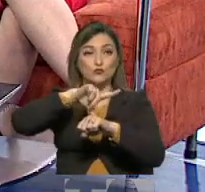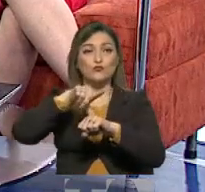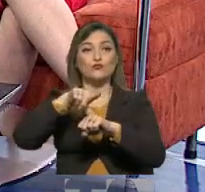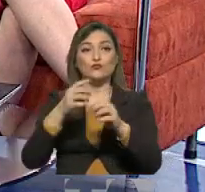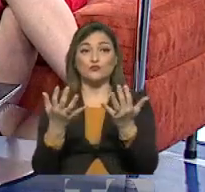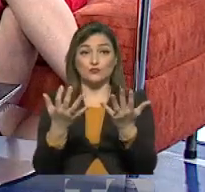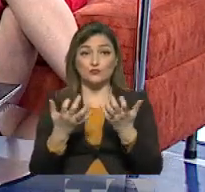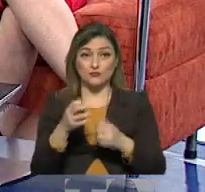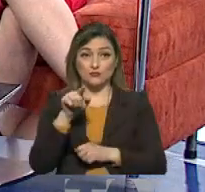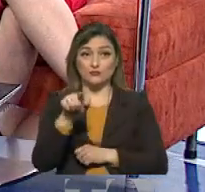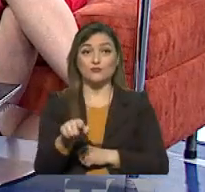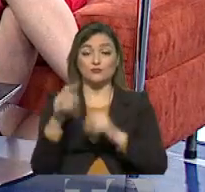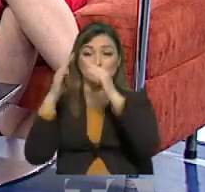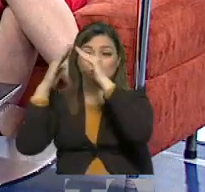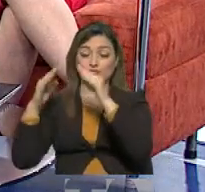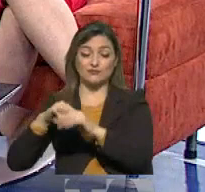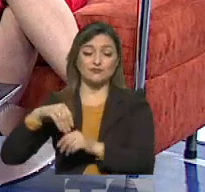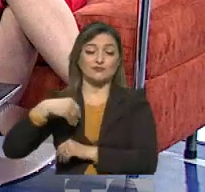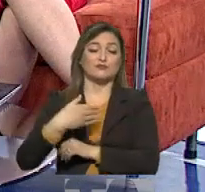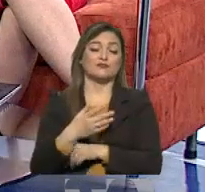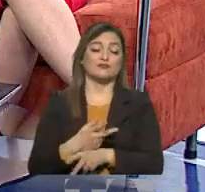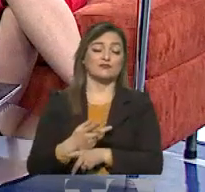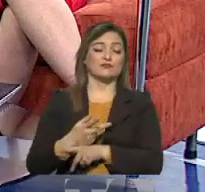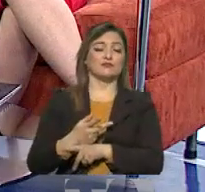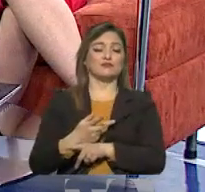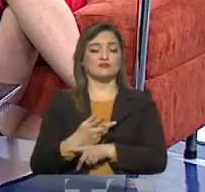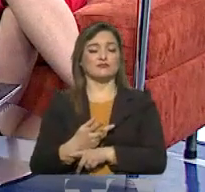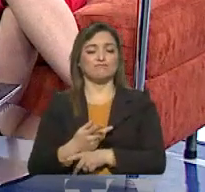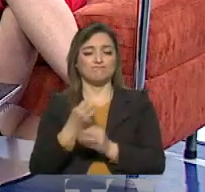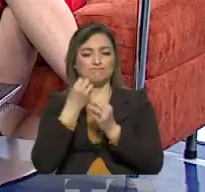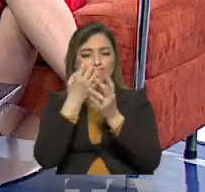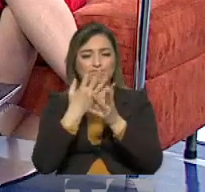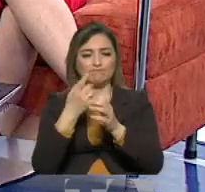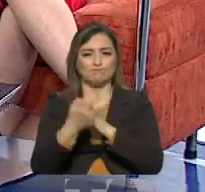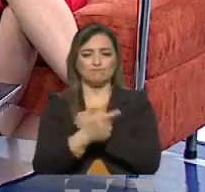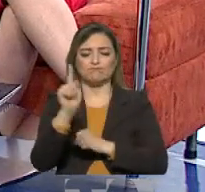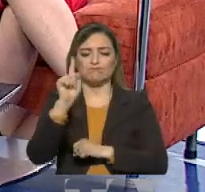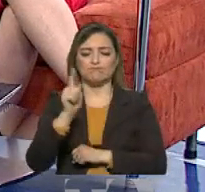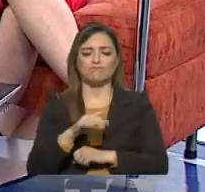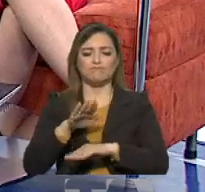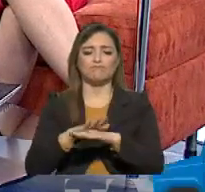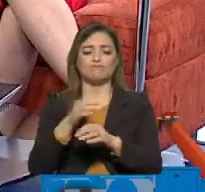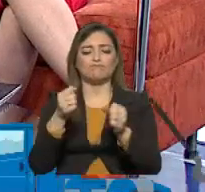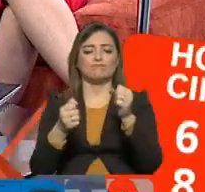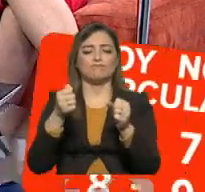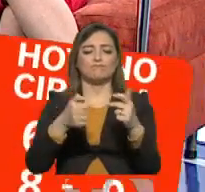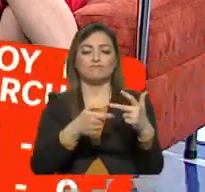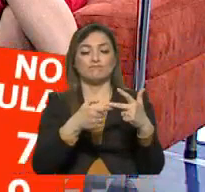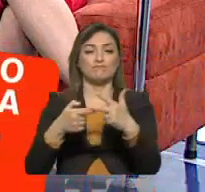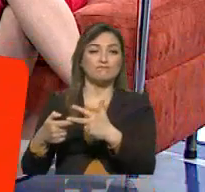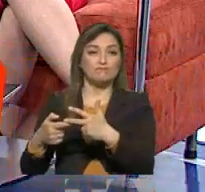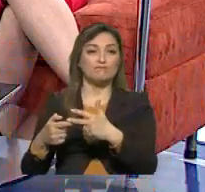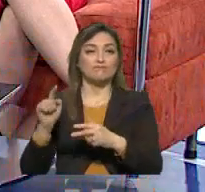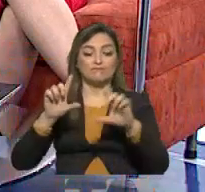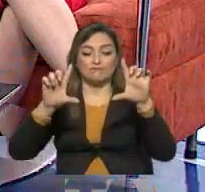6:12 a.m. Queremos que ustedes salgan de casa precavidos, informados, sobre todo para que eviten sanciones. Y por eso llamamos a nuestra Wincha en este momento para que